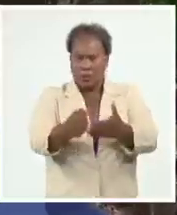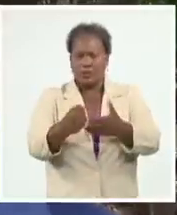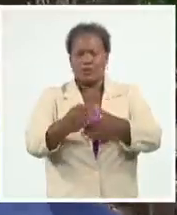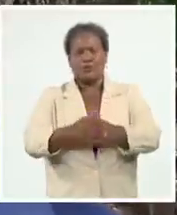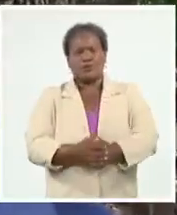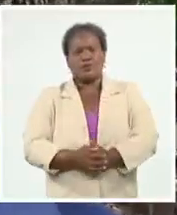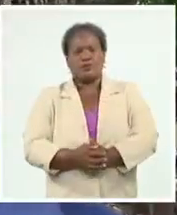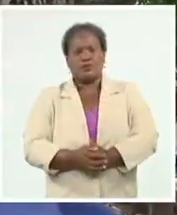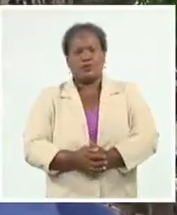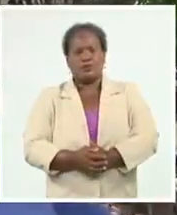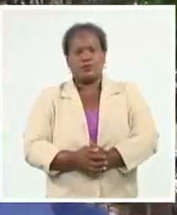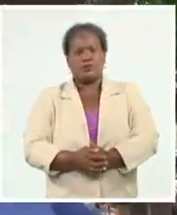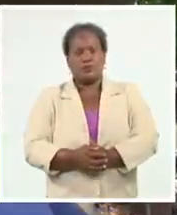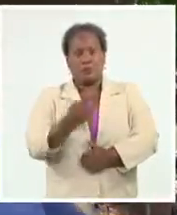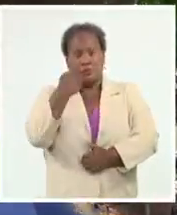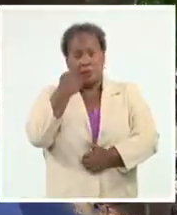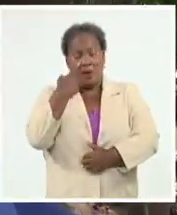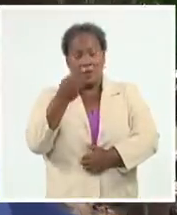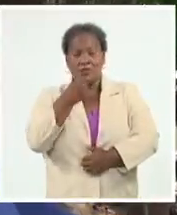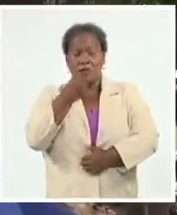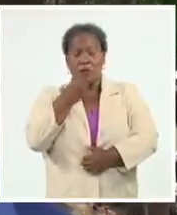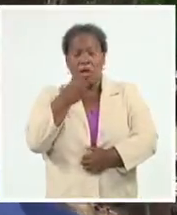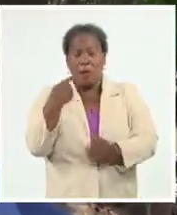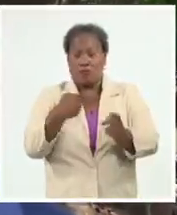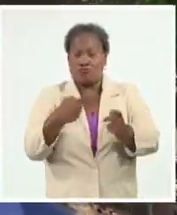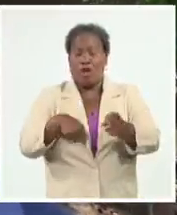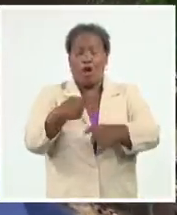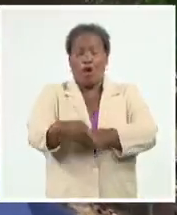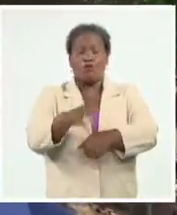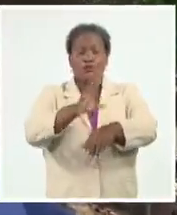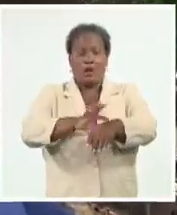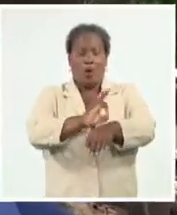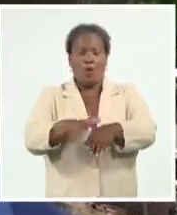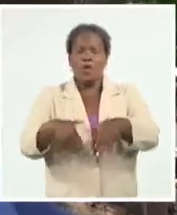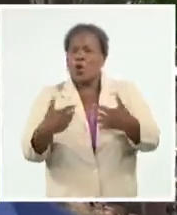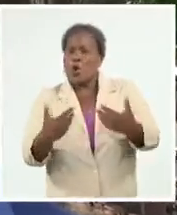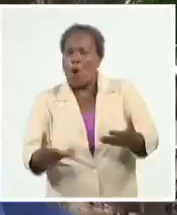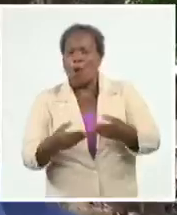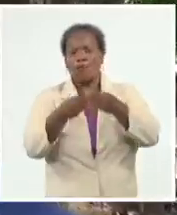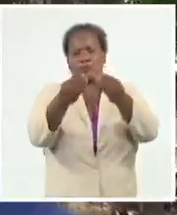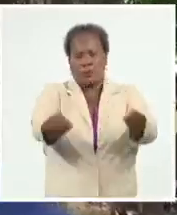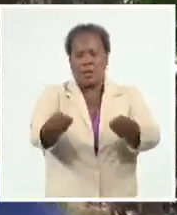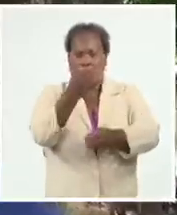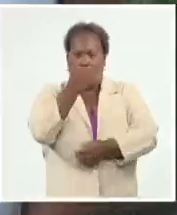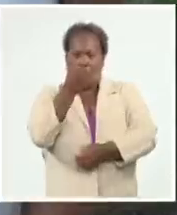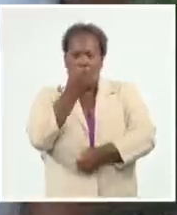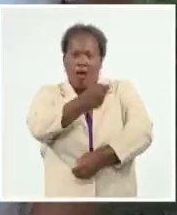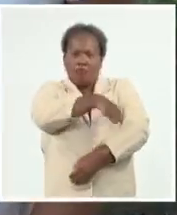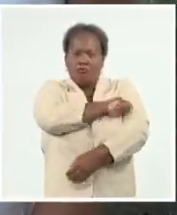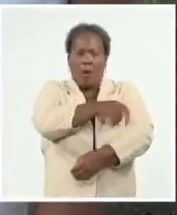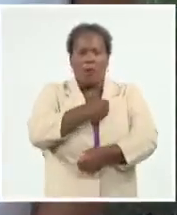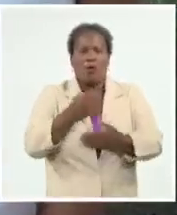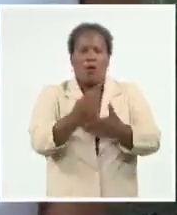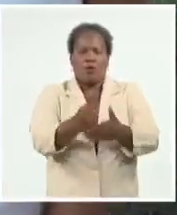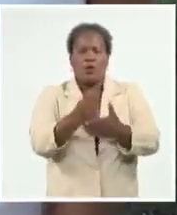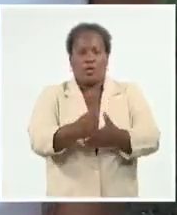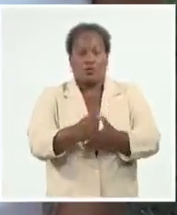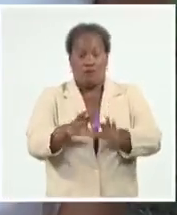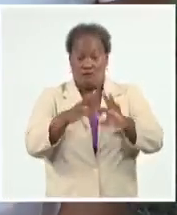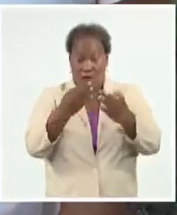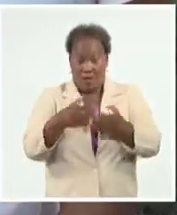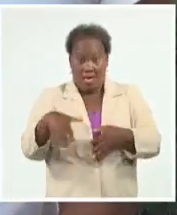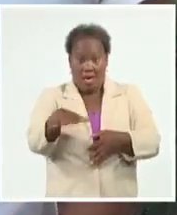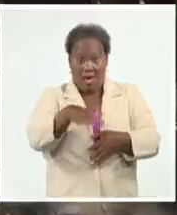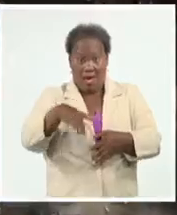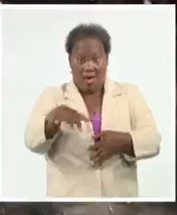poder, a ver si podemos combatir esta pandemia. ¿Se combate de qué forma? Entregándole y ayudando al pueblo. Ariel y su familia